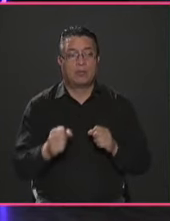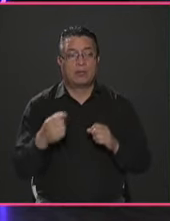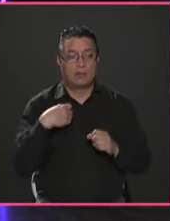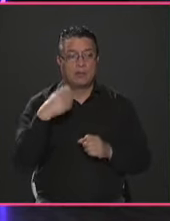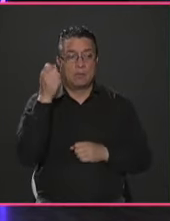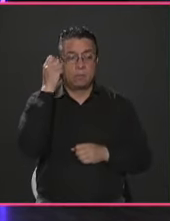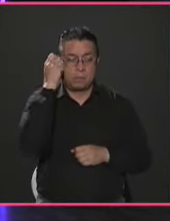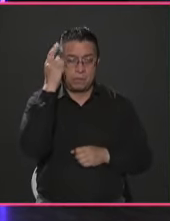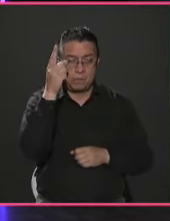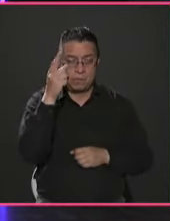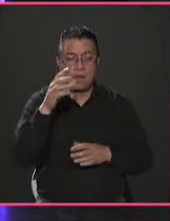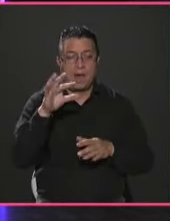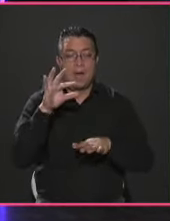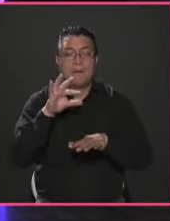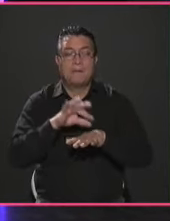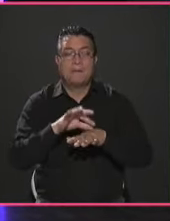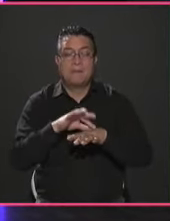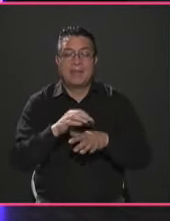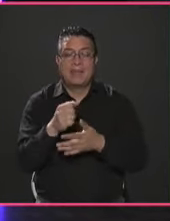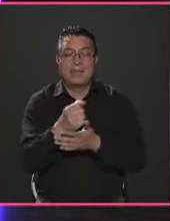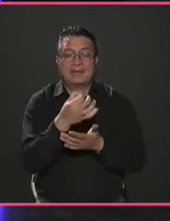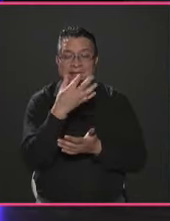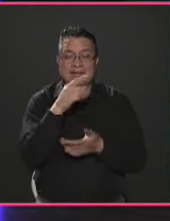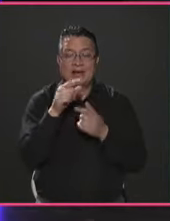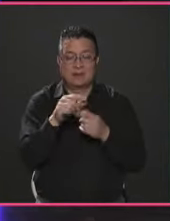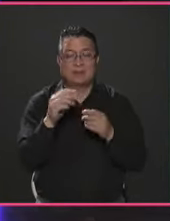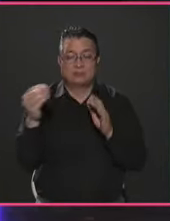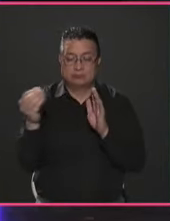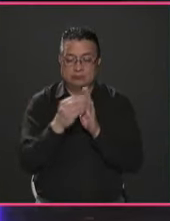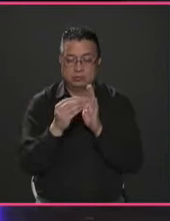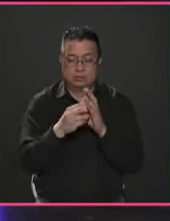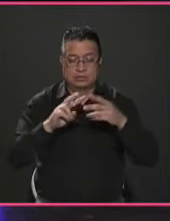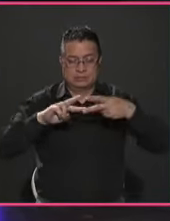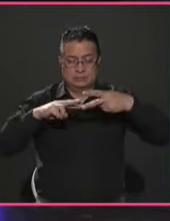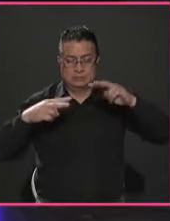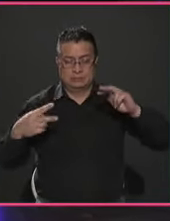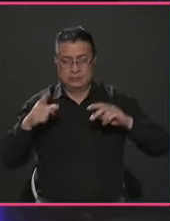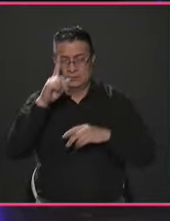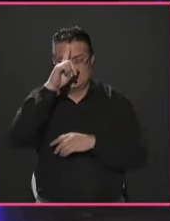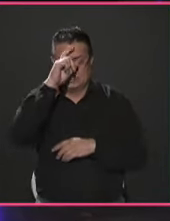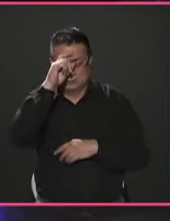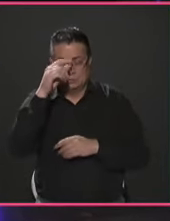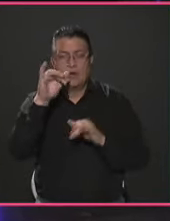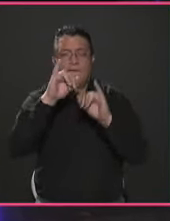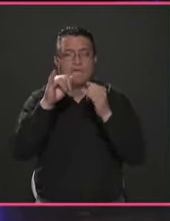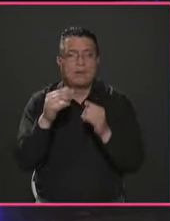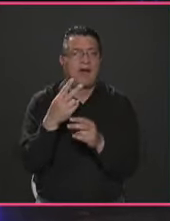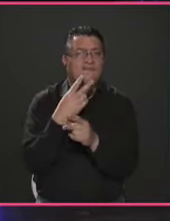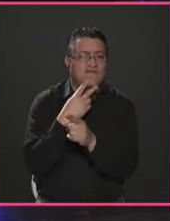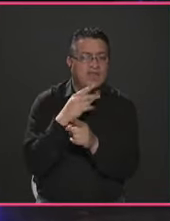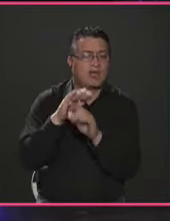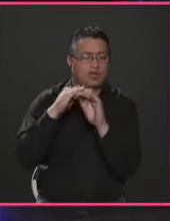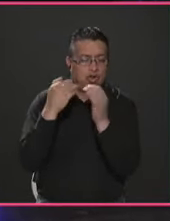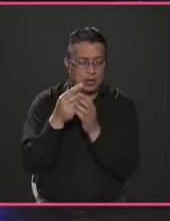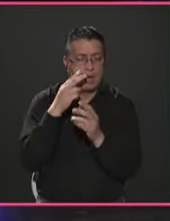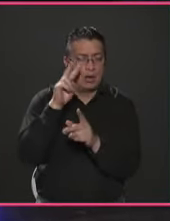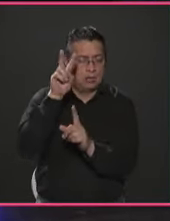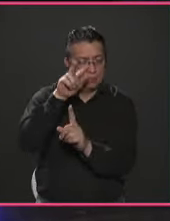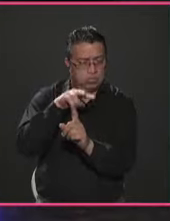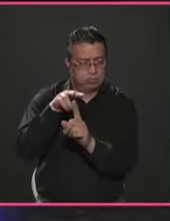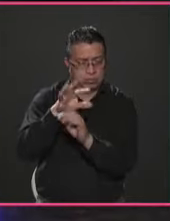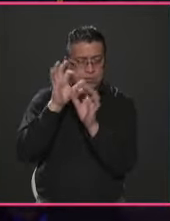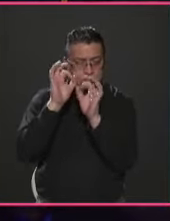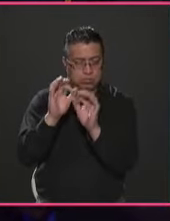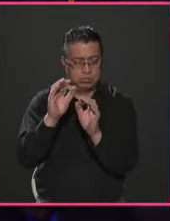genómica que intenta integrar datos genómicos clínicos estilos de vida para otorgar un tratamiento a la